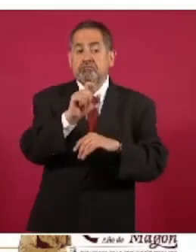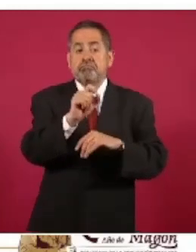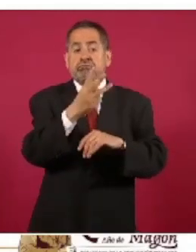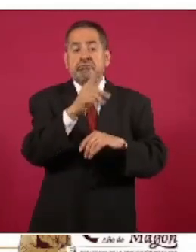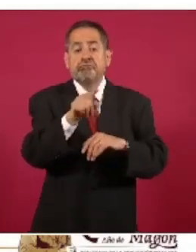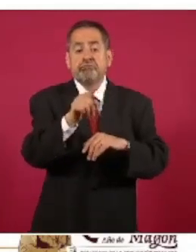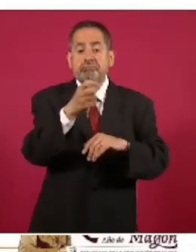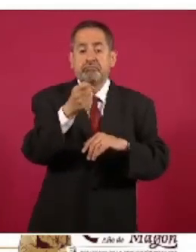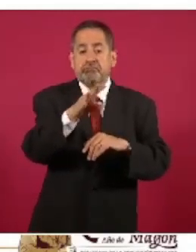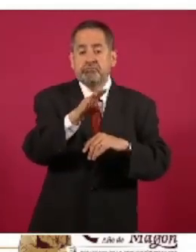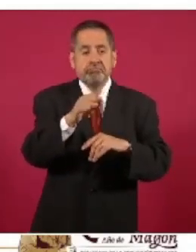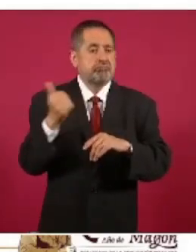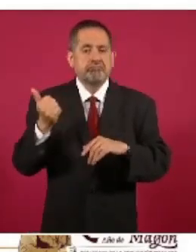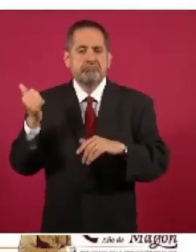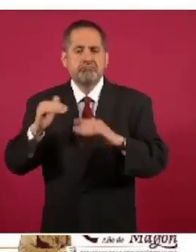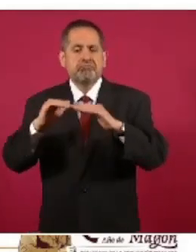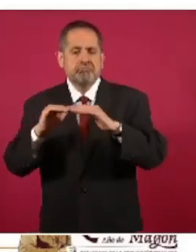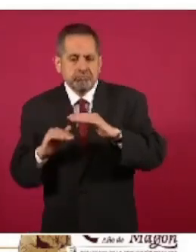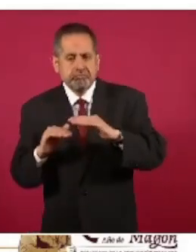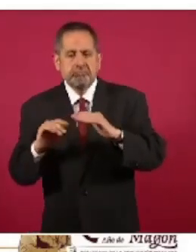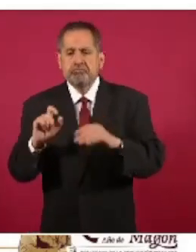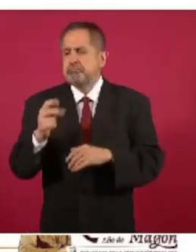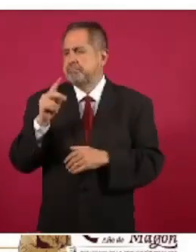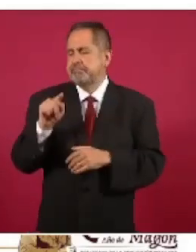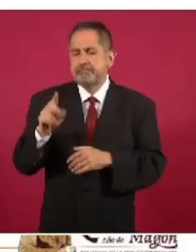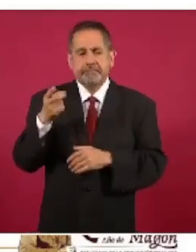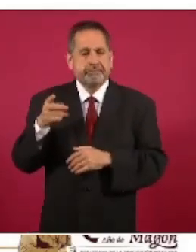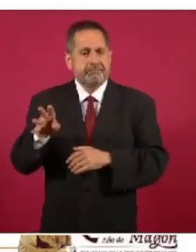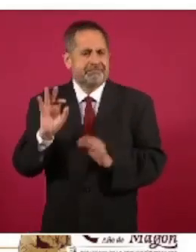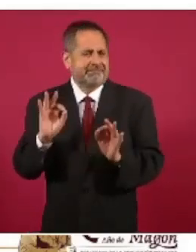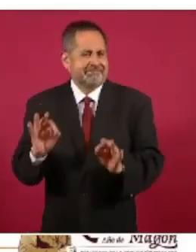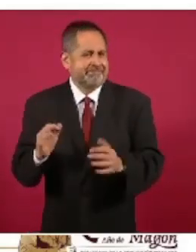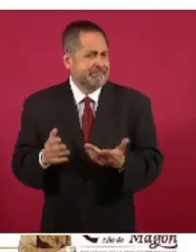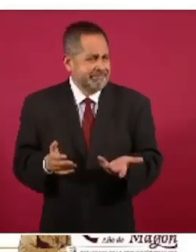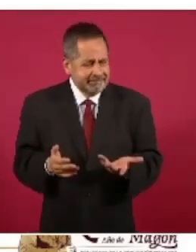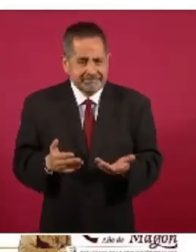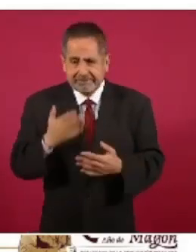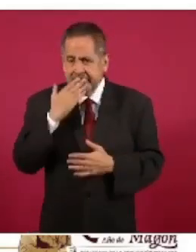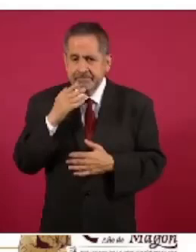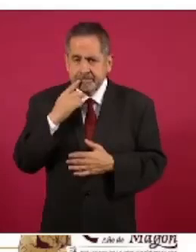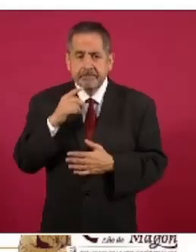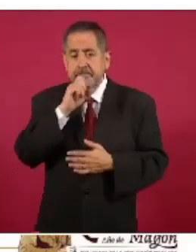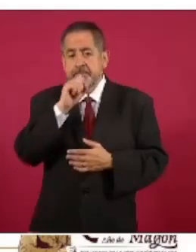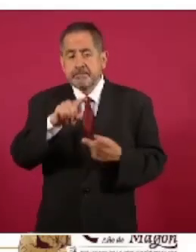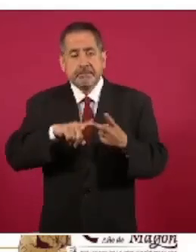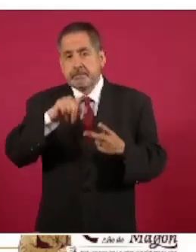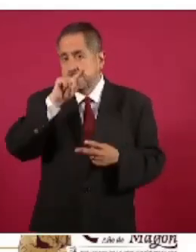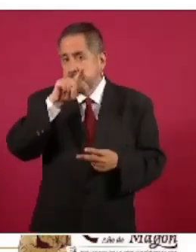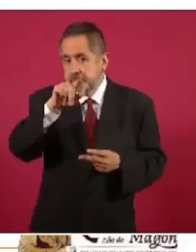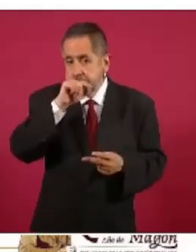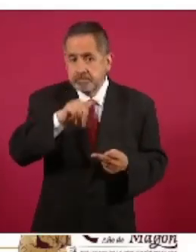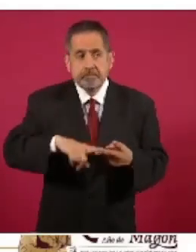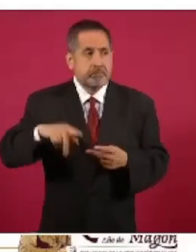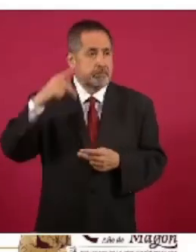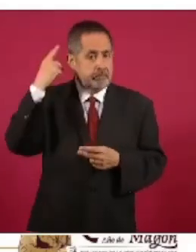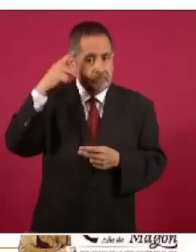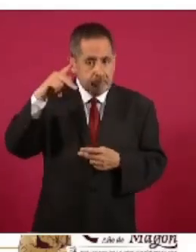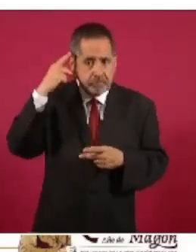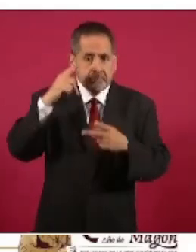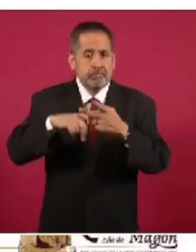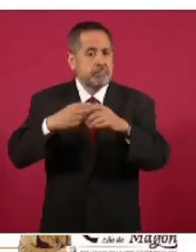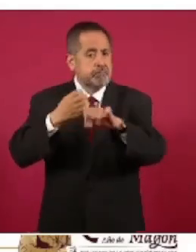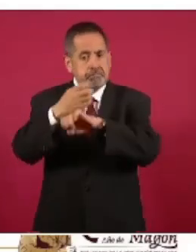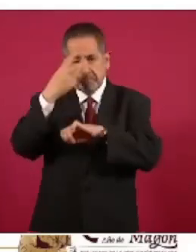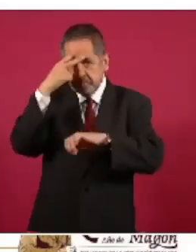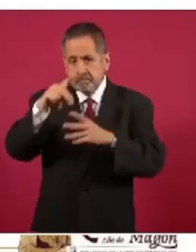23.69 pesos, un poquito más de un peso por abajo del precio máximo. Y también hay ejemplos en Jalisco, en Puebla, en el Estado de México,